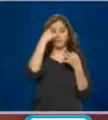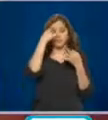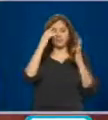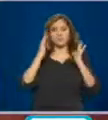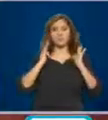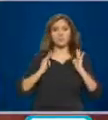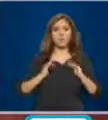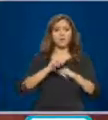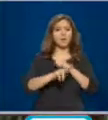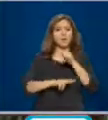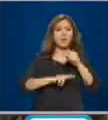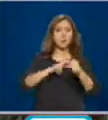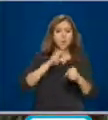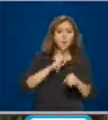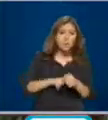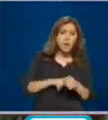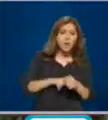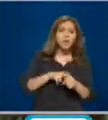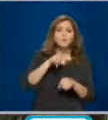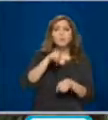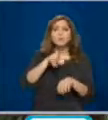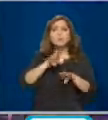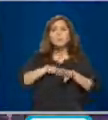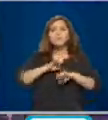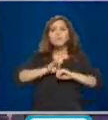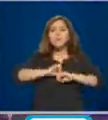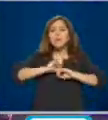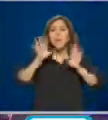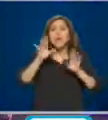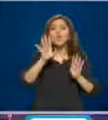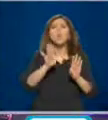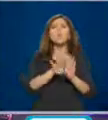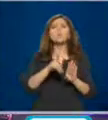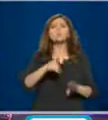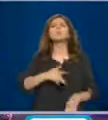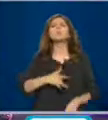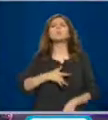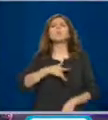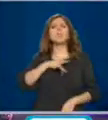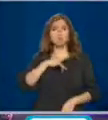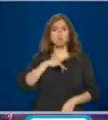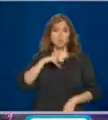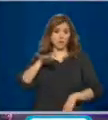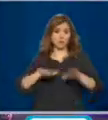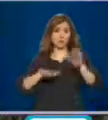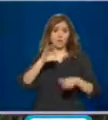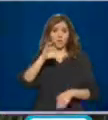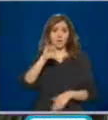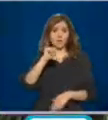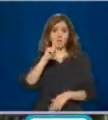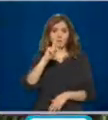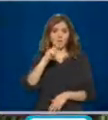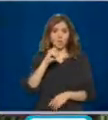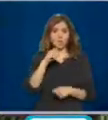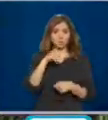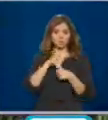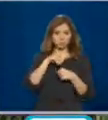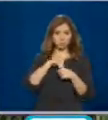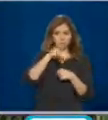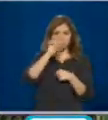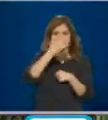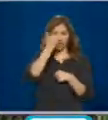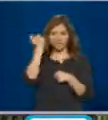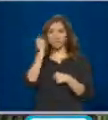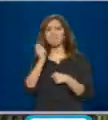¿sí? Te va a ayudar a aclarar tus sentimientos, porque a veces Capricornio es muy frío y no sabe qué onda con